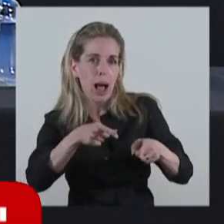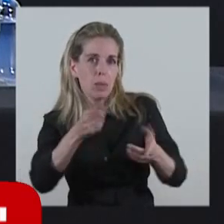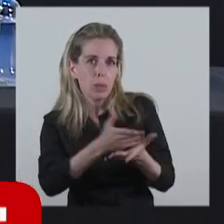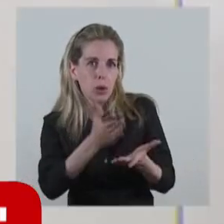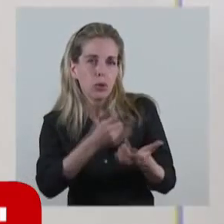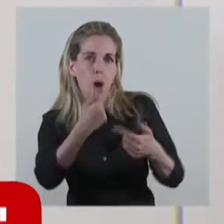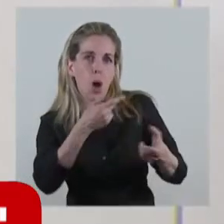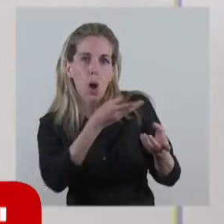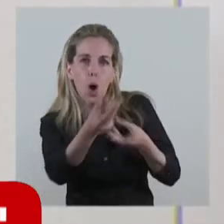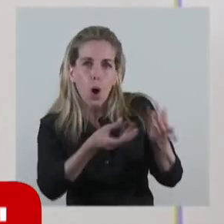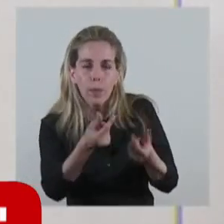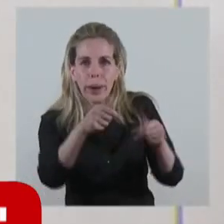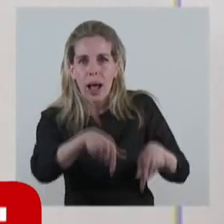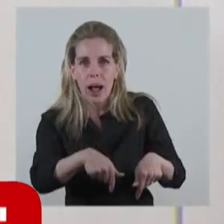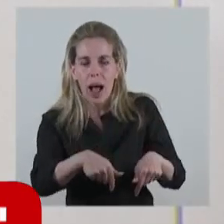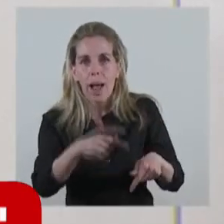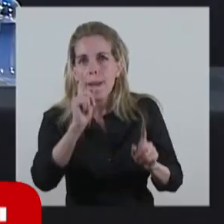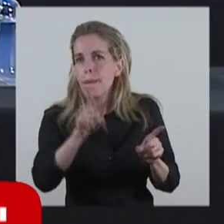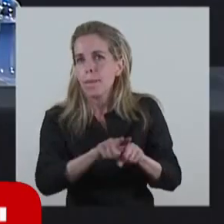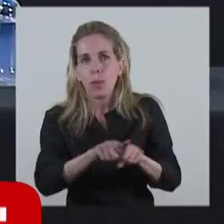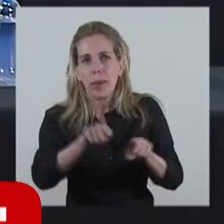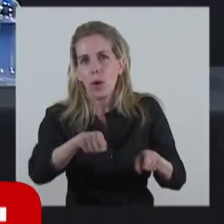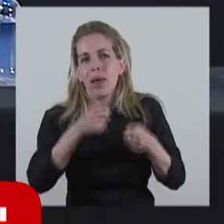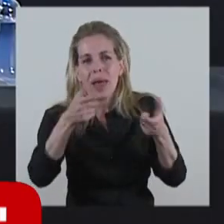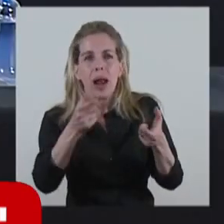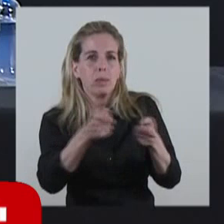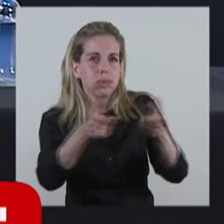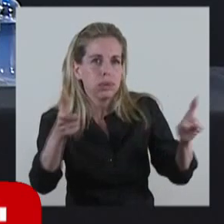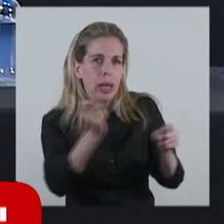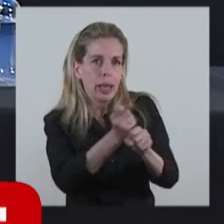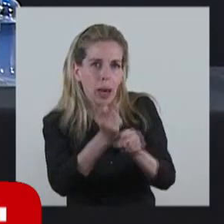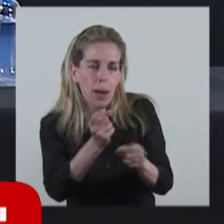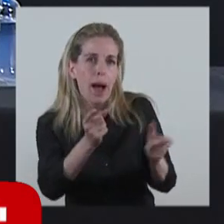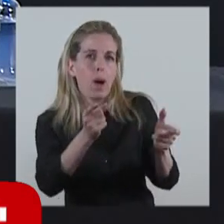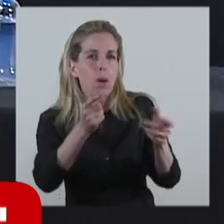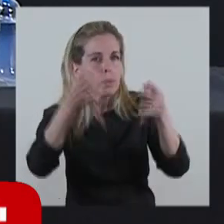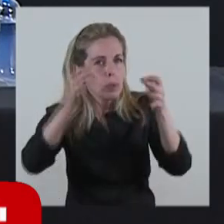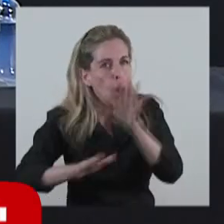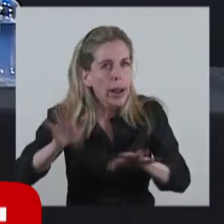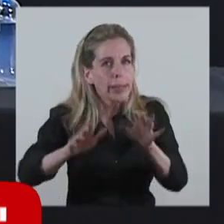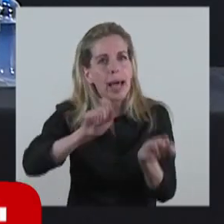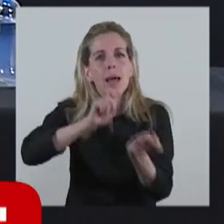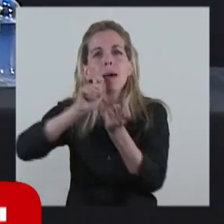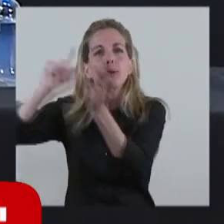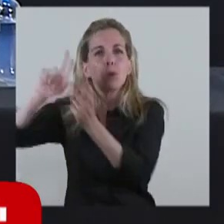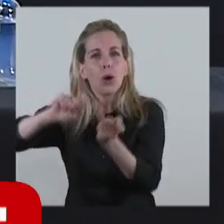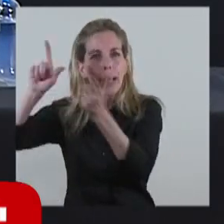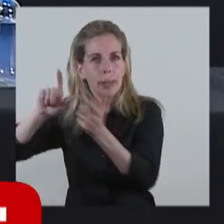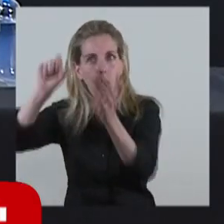con la idea de generar trabajo, liquidar las exportaciones a tiempo, no adelantar